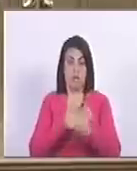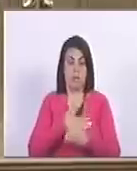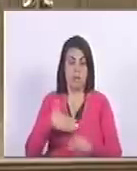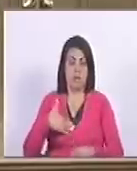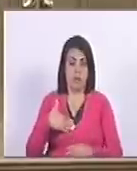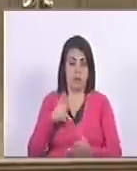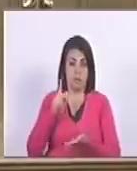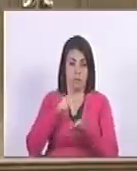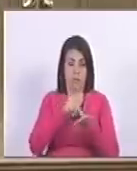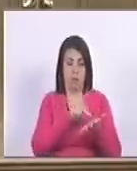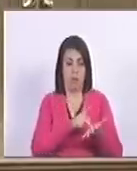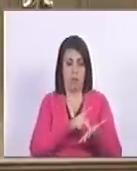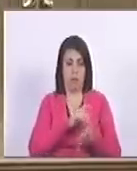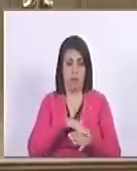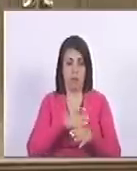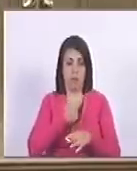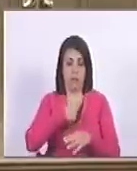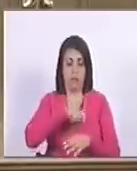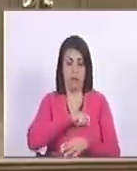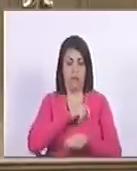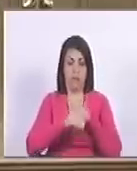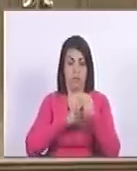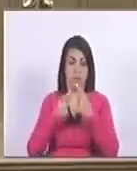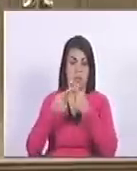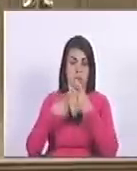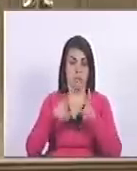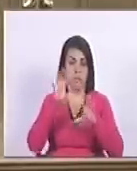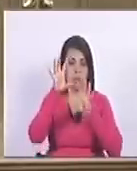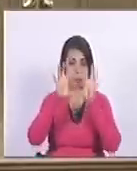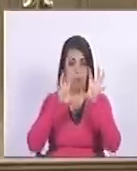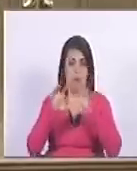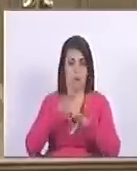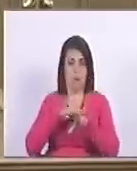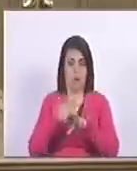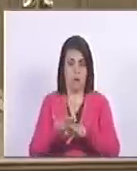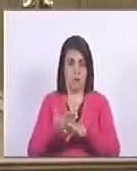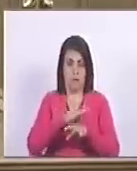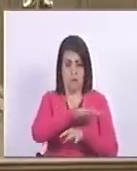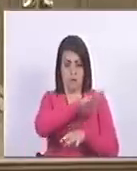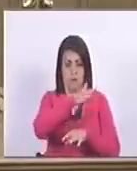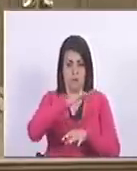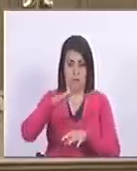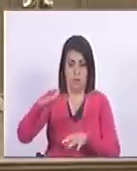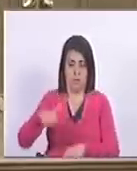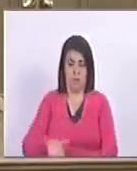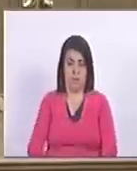de llegar a España y a otros países por el Mediterráneo.